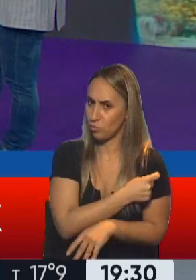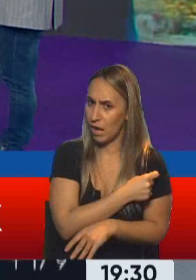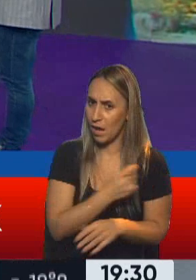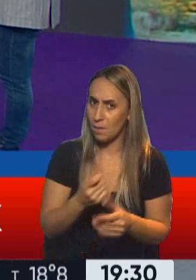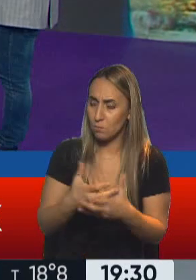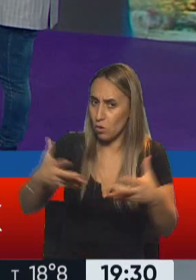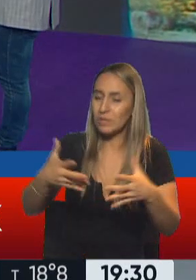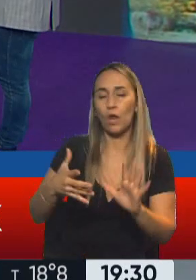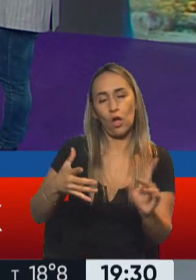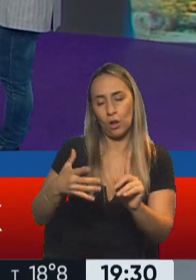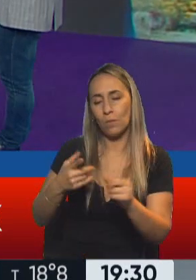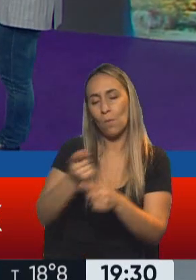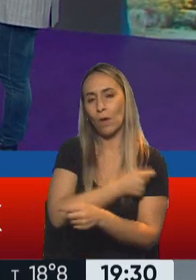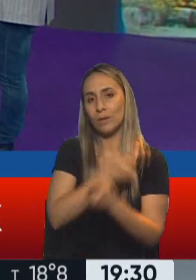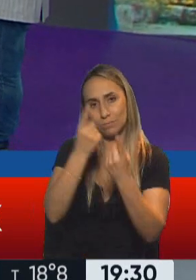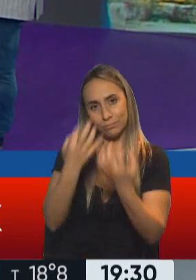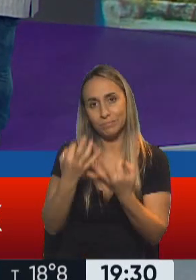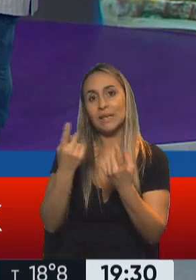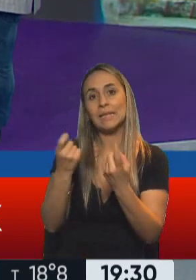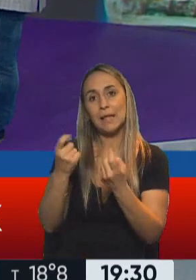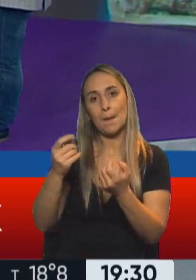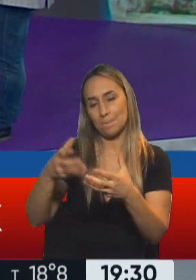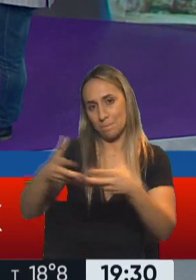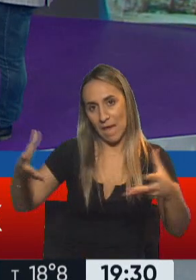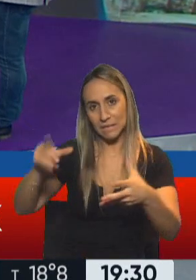necesita mucho más. Miles de pacientes. Fíjese,